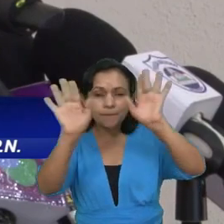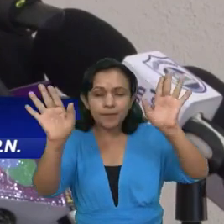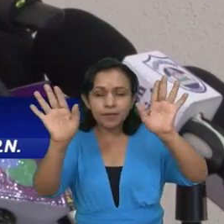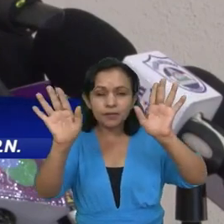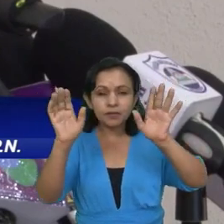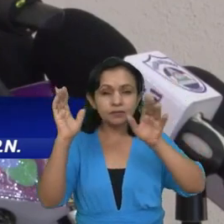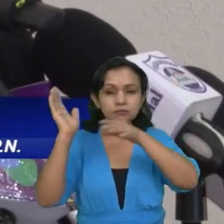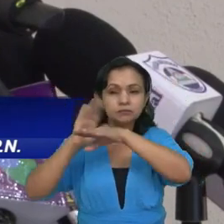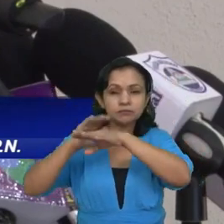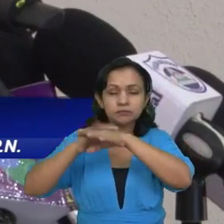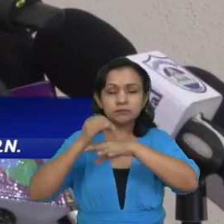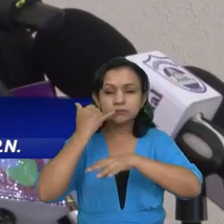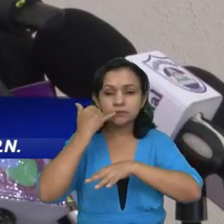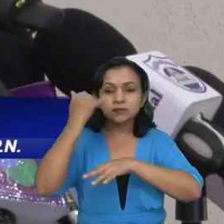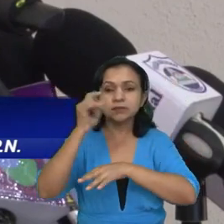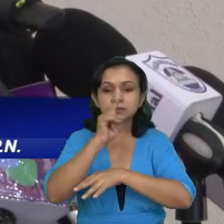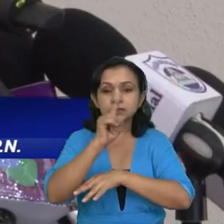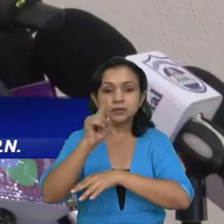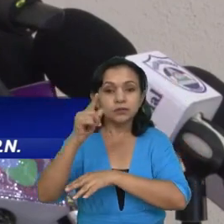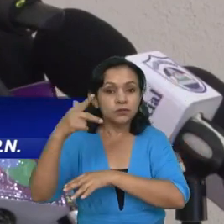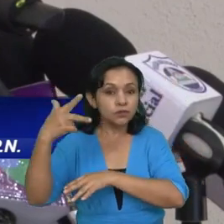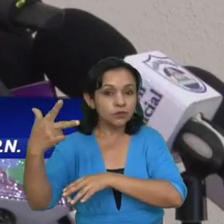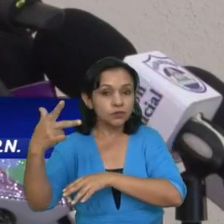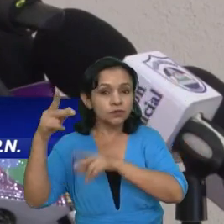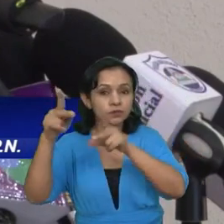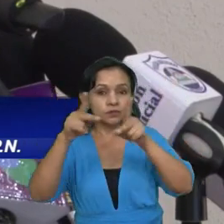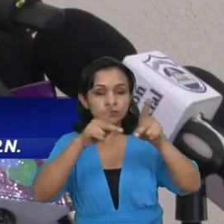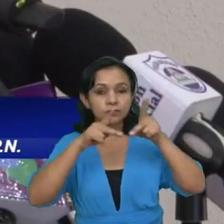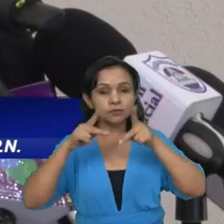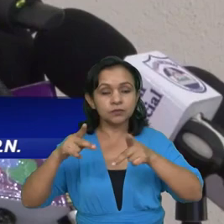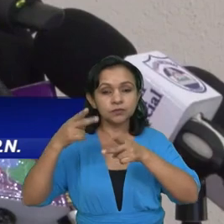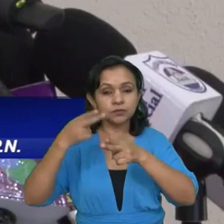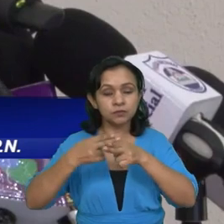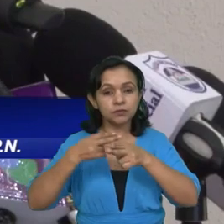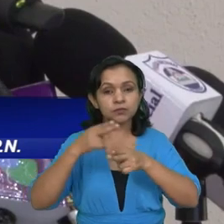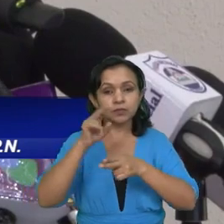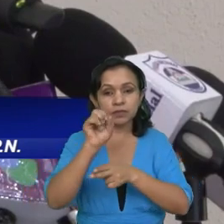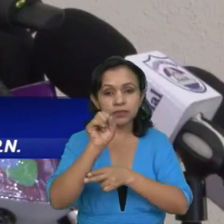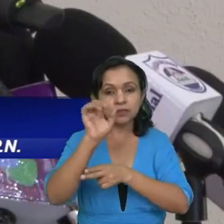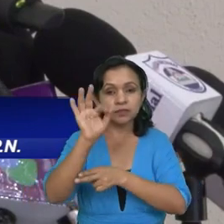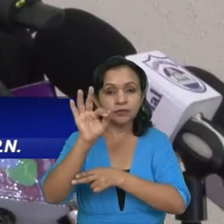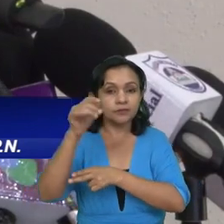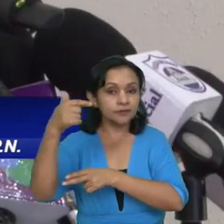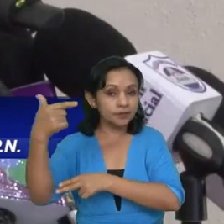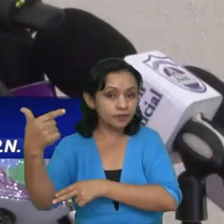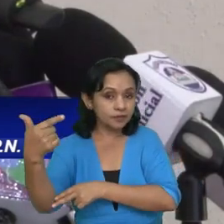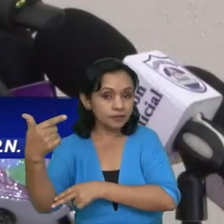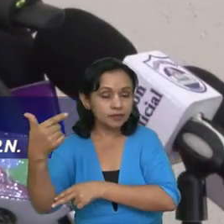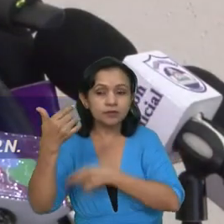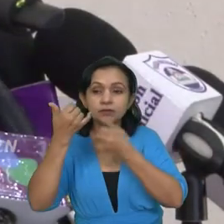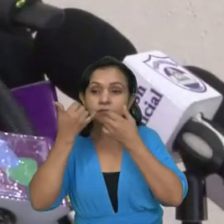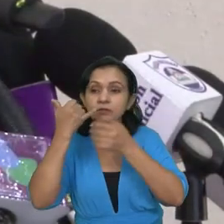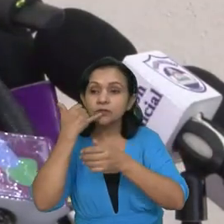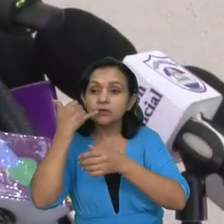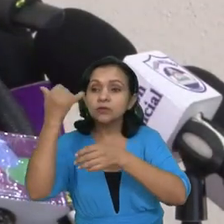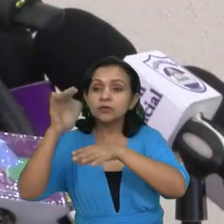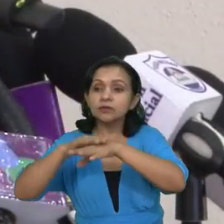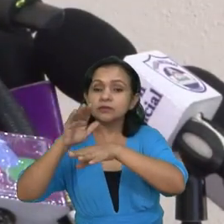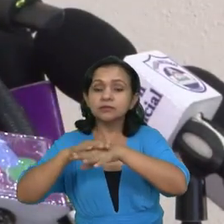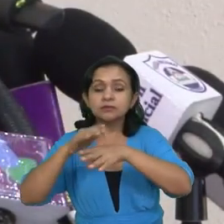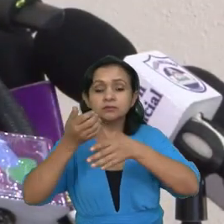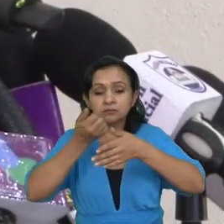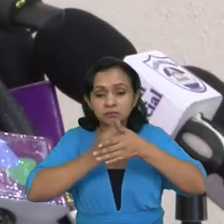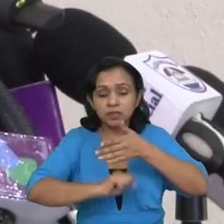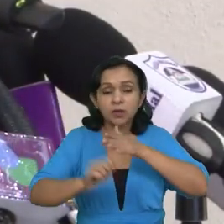de emergencia línea 118 personas que se identificó con iniciales s fg informó el fallecimiento de su